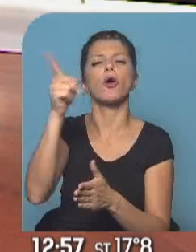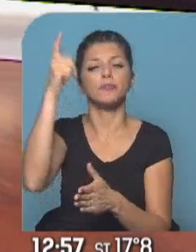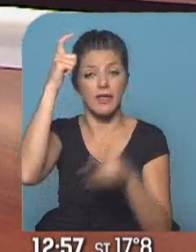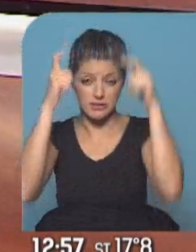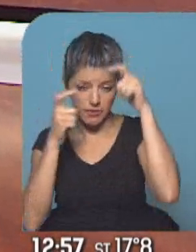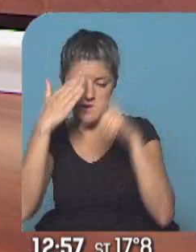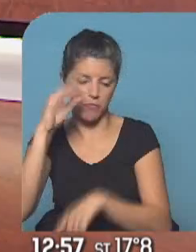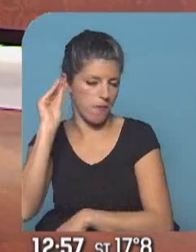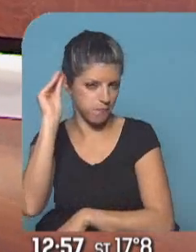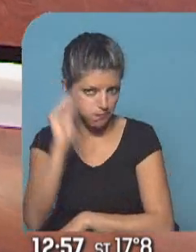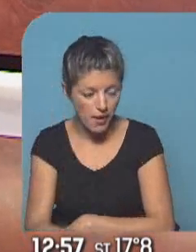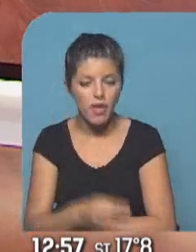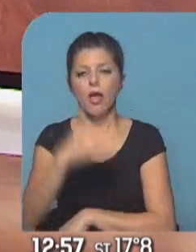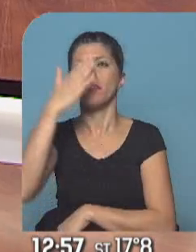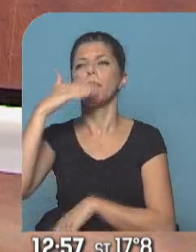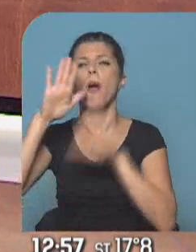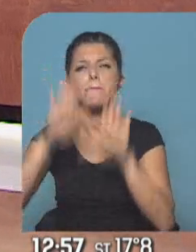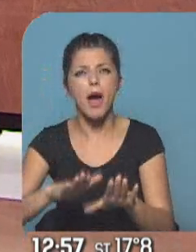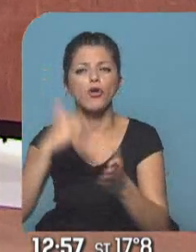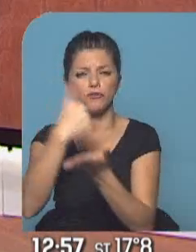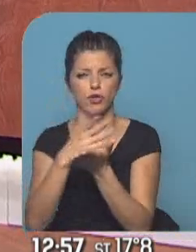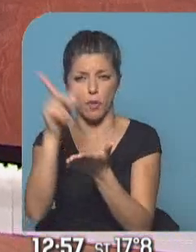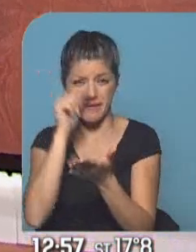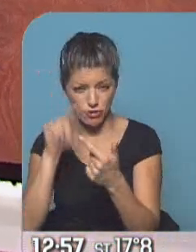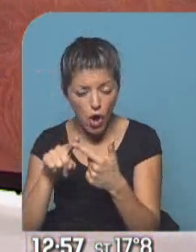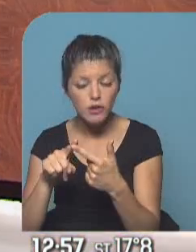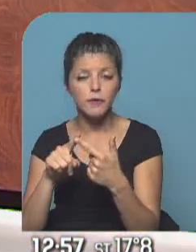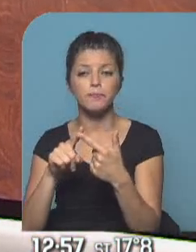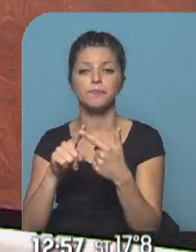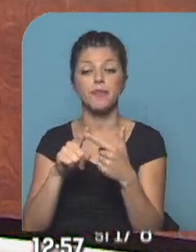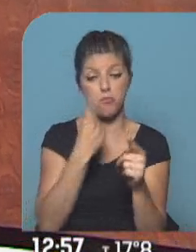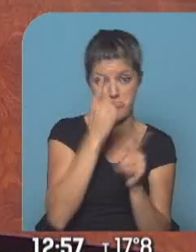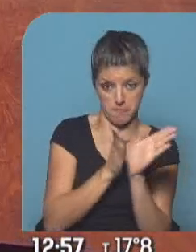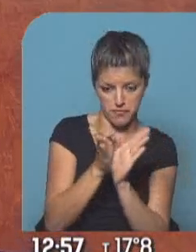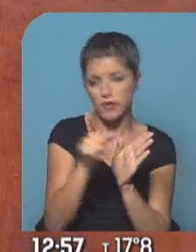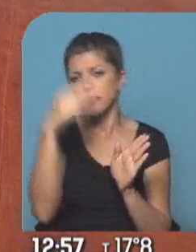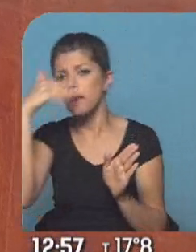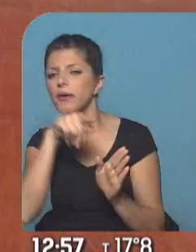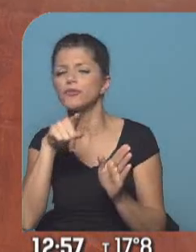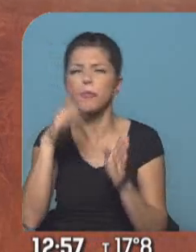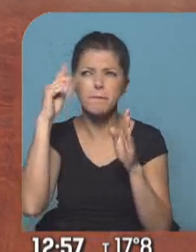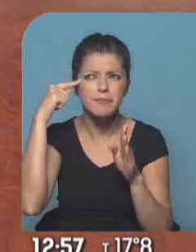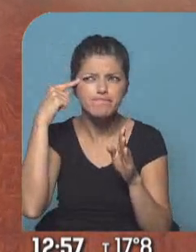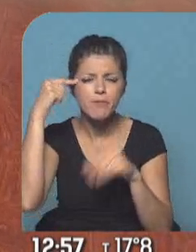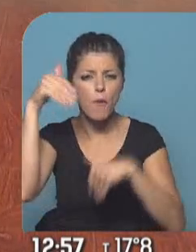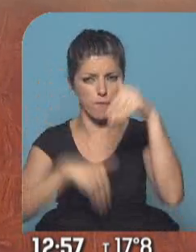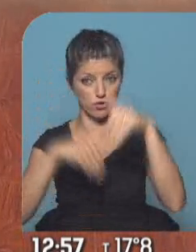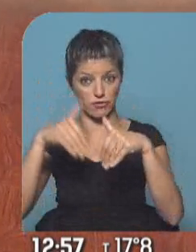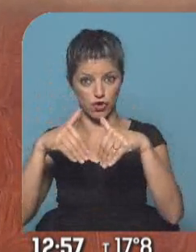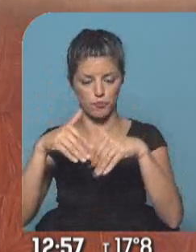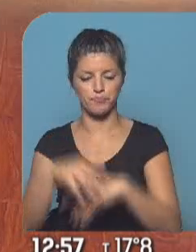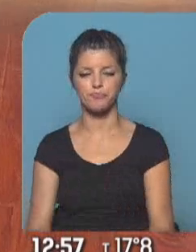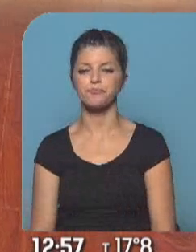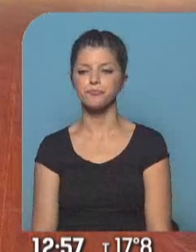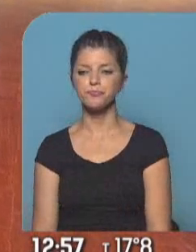paro petrolero que le siguió, y después apuestas electorales. Las apuestas electorales salieron